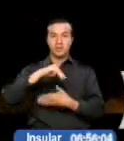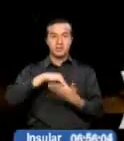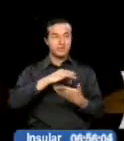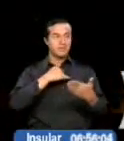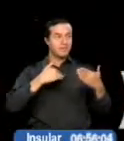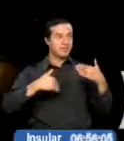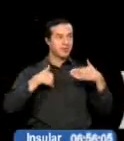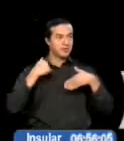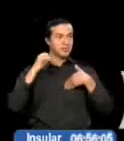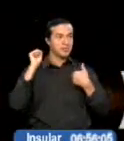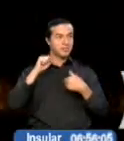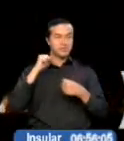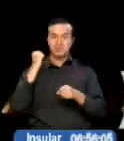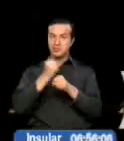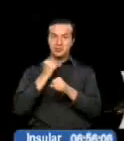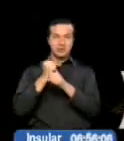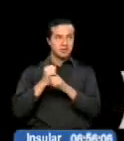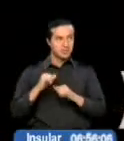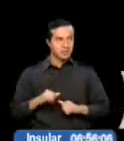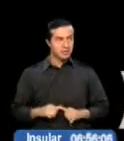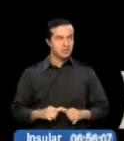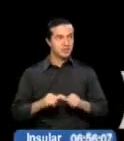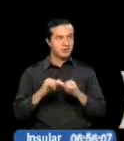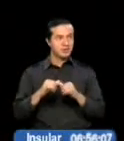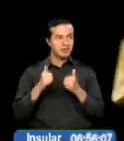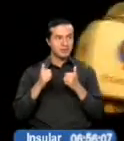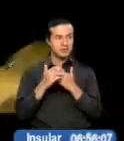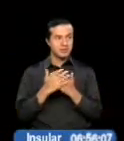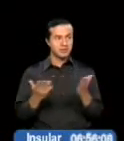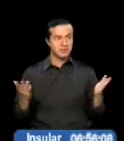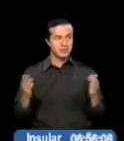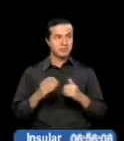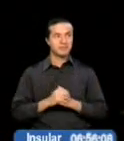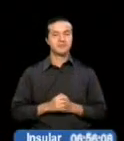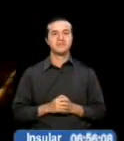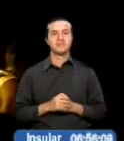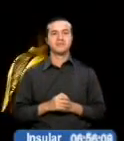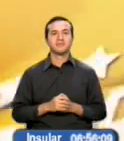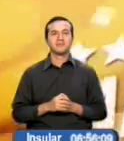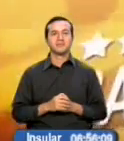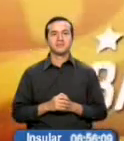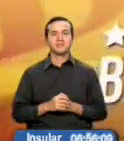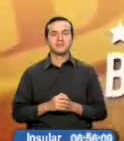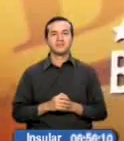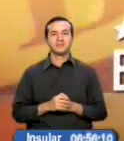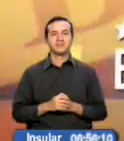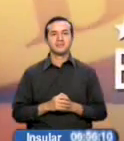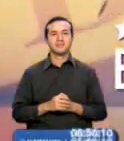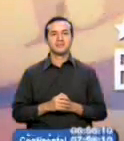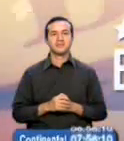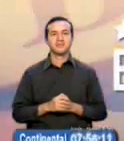Sí, así. Seguir trabajando y bueno, terminar esta semana de la mejor manera. Vámonos.